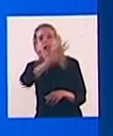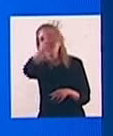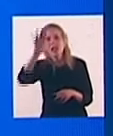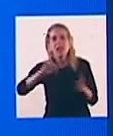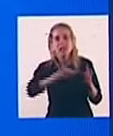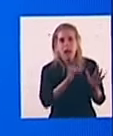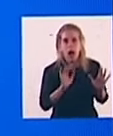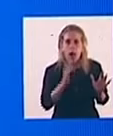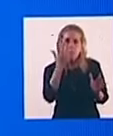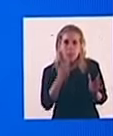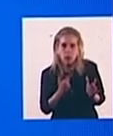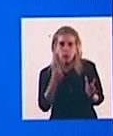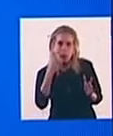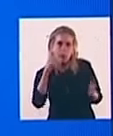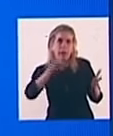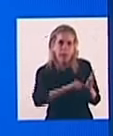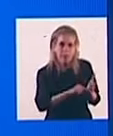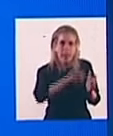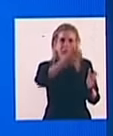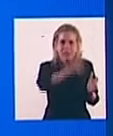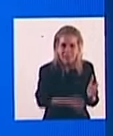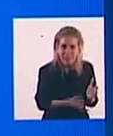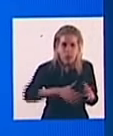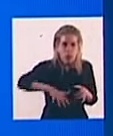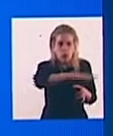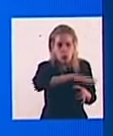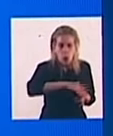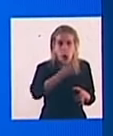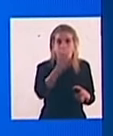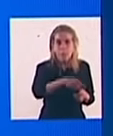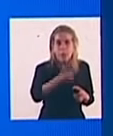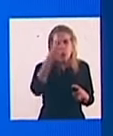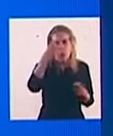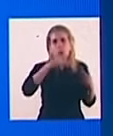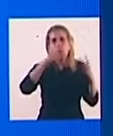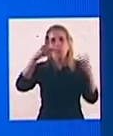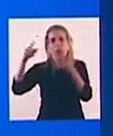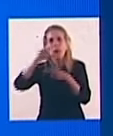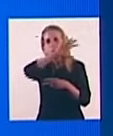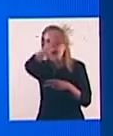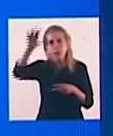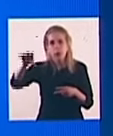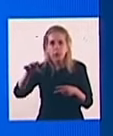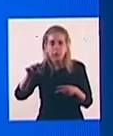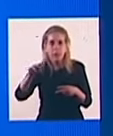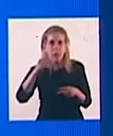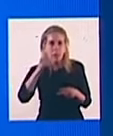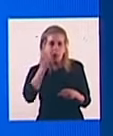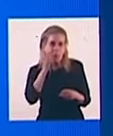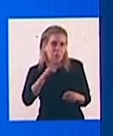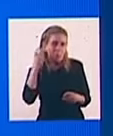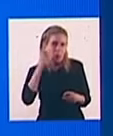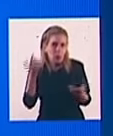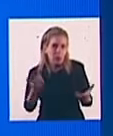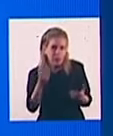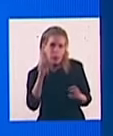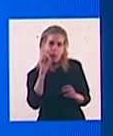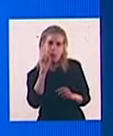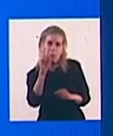como para hacer esas cosas, pero entienden que el gobierno se los pedía para generar una especie de épica en una campaña electoral